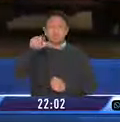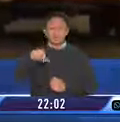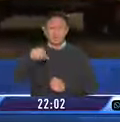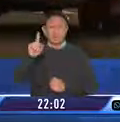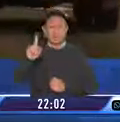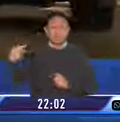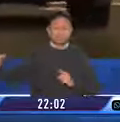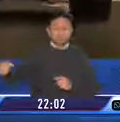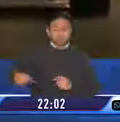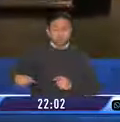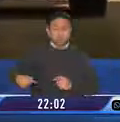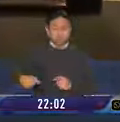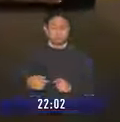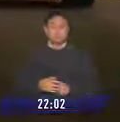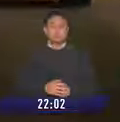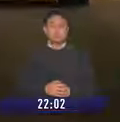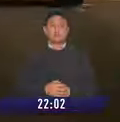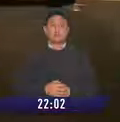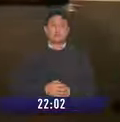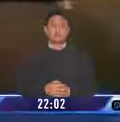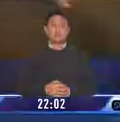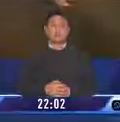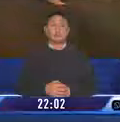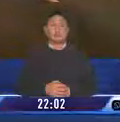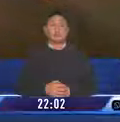quien habría también recibido